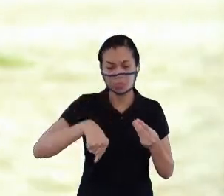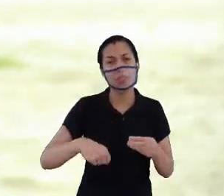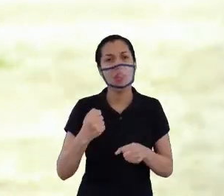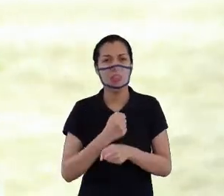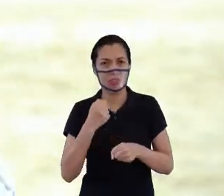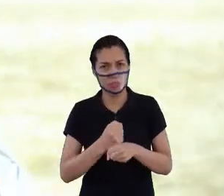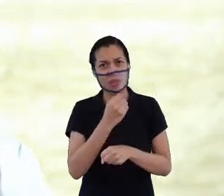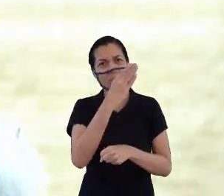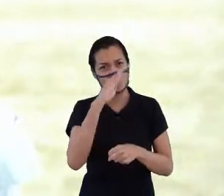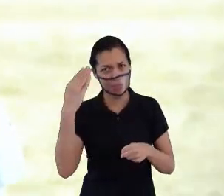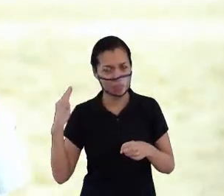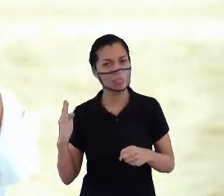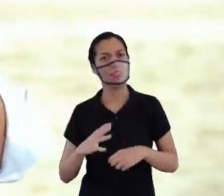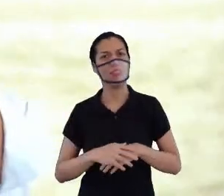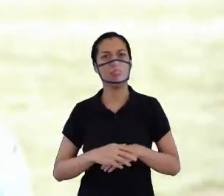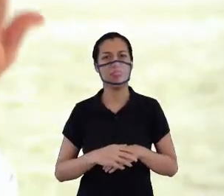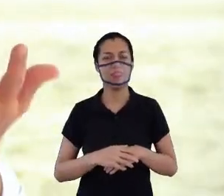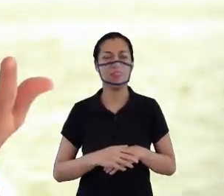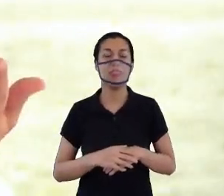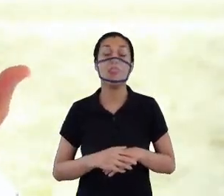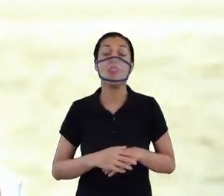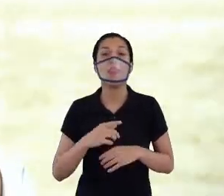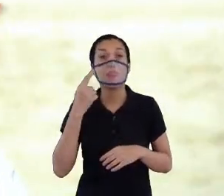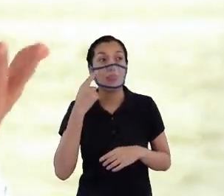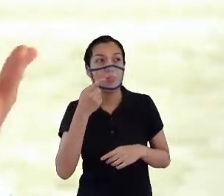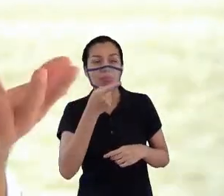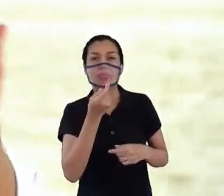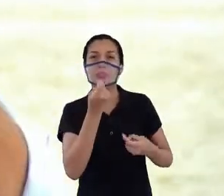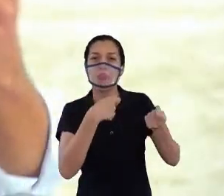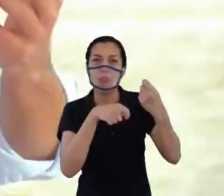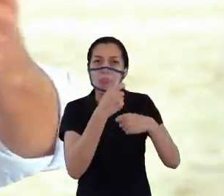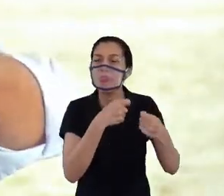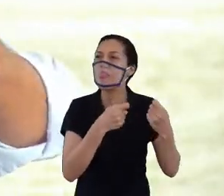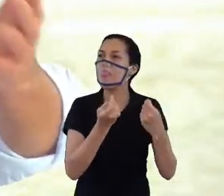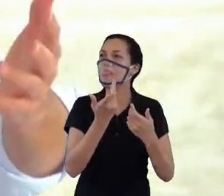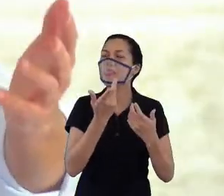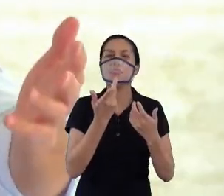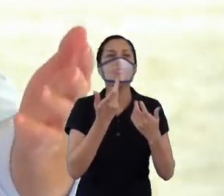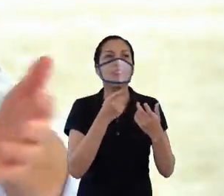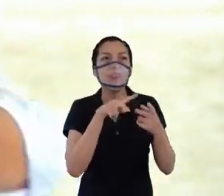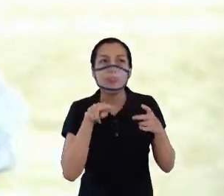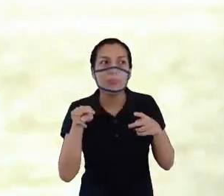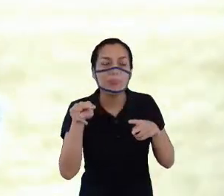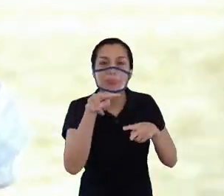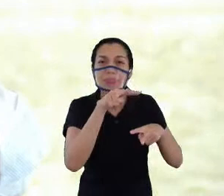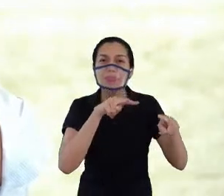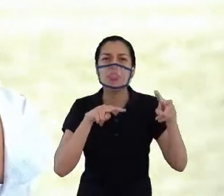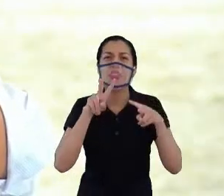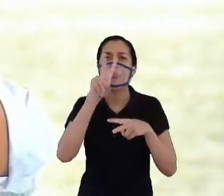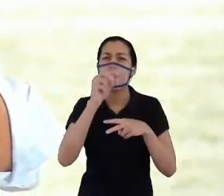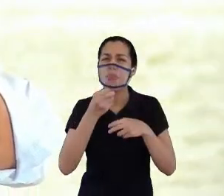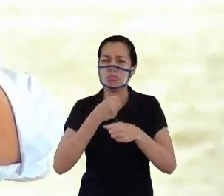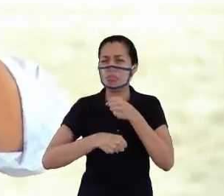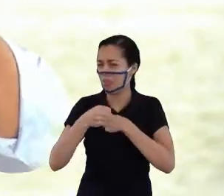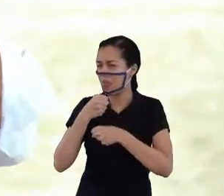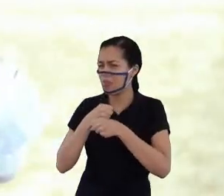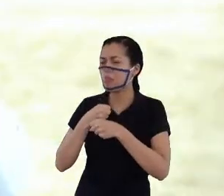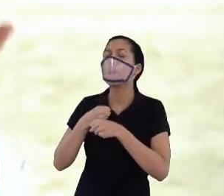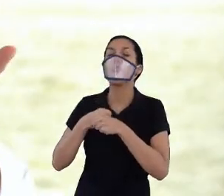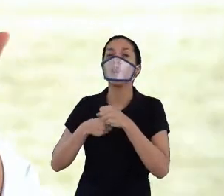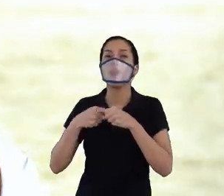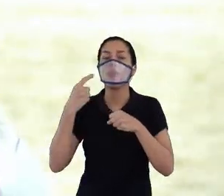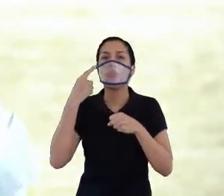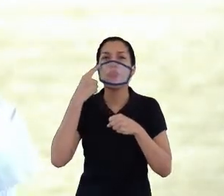me parece fundamental. Y también si vemos el comercio, hombre, hace no sé 20 años, Jorge, corrígeme si estoy equivocado, había un